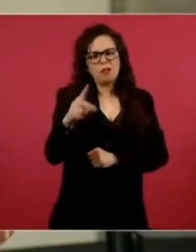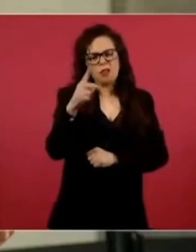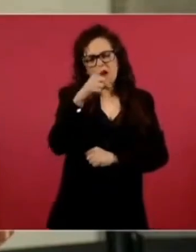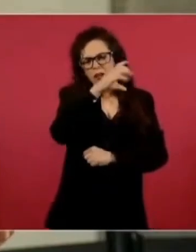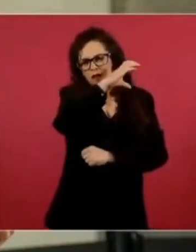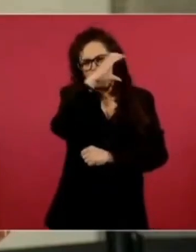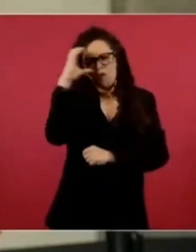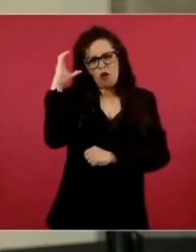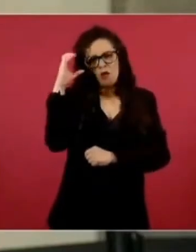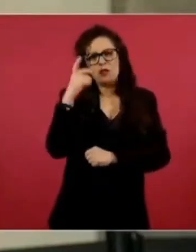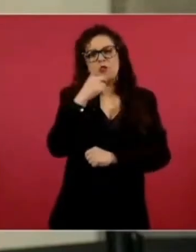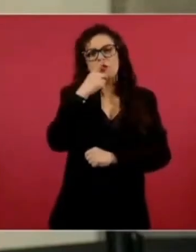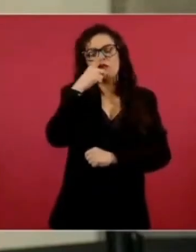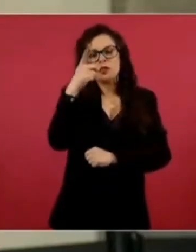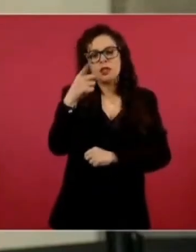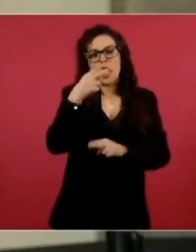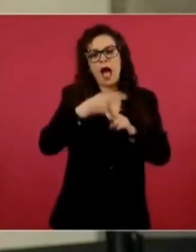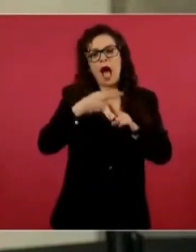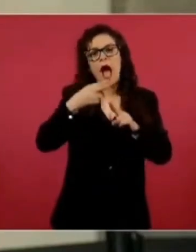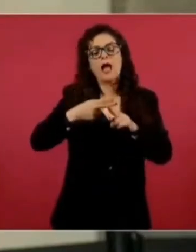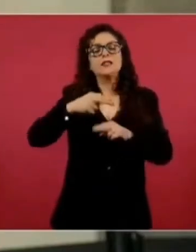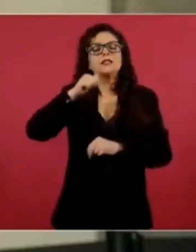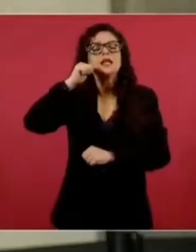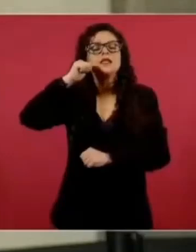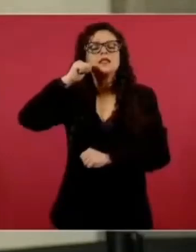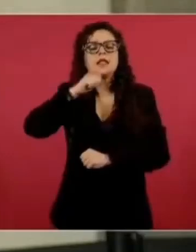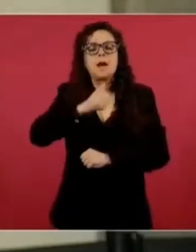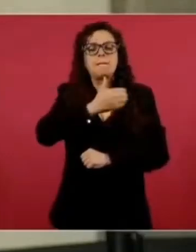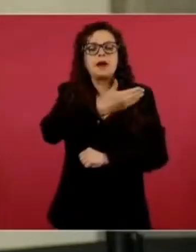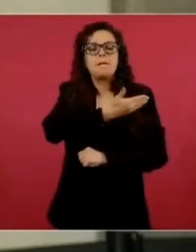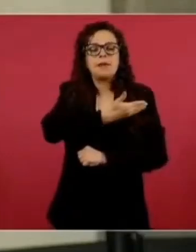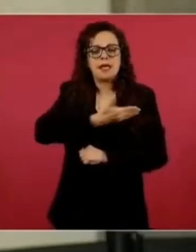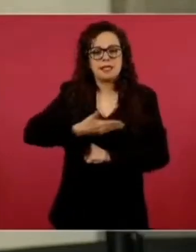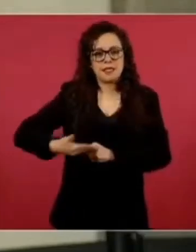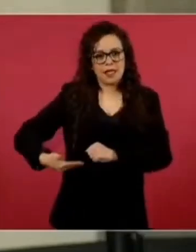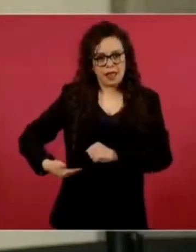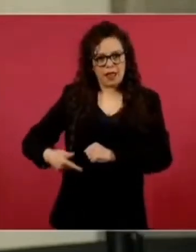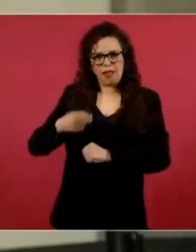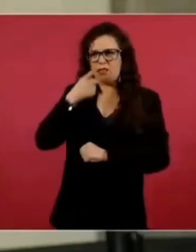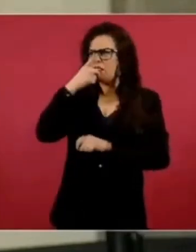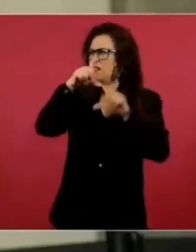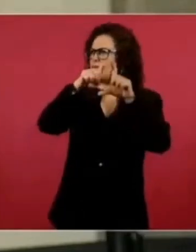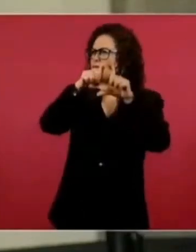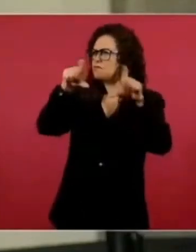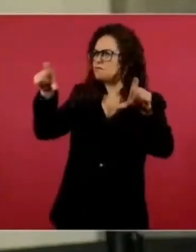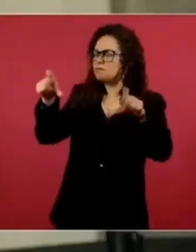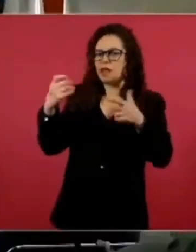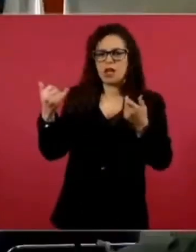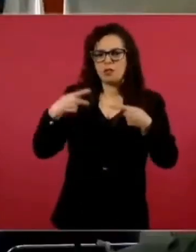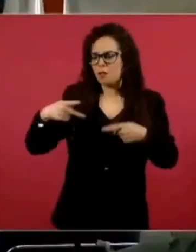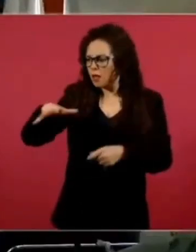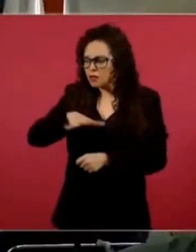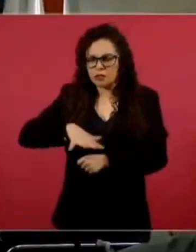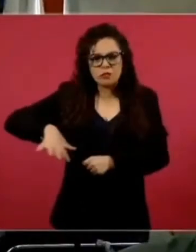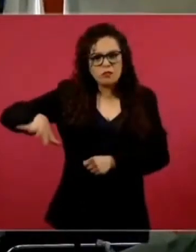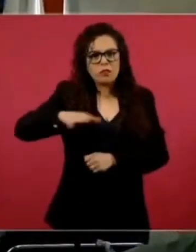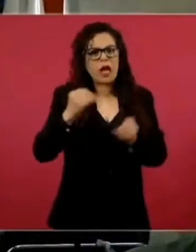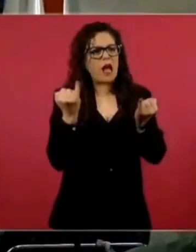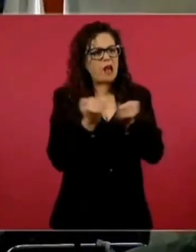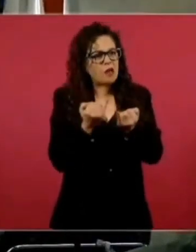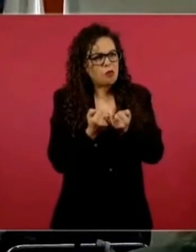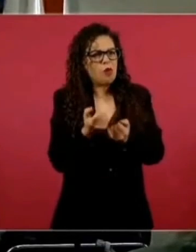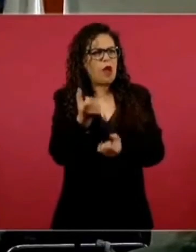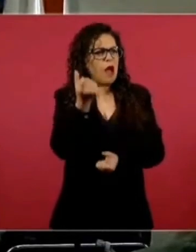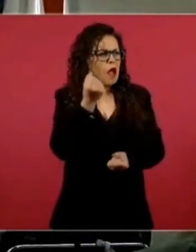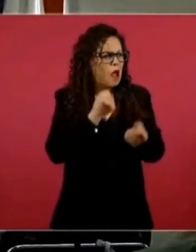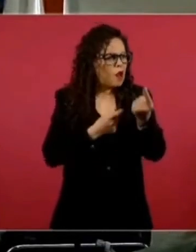hasta siempre, presidente, y menciona un poco también en los comentarios esta preocupación de la ciudadanía y de algunos